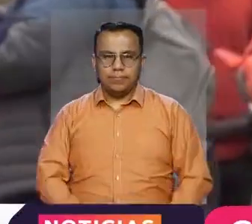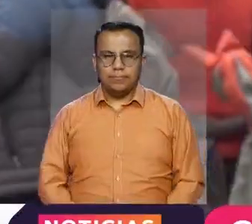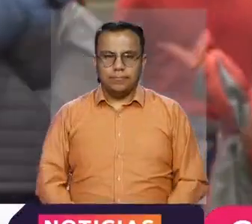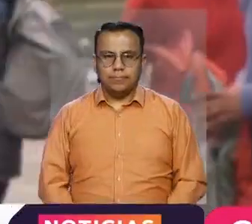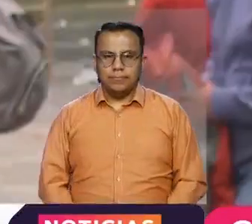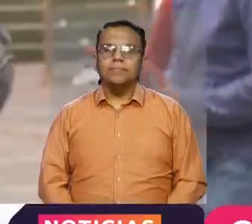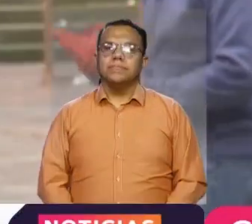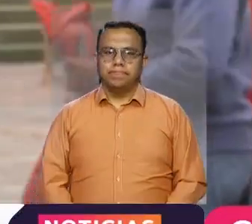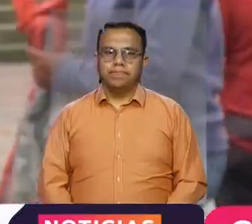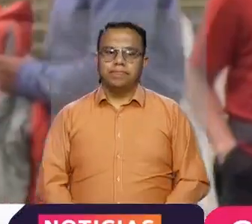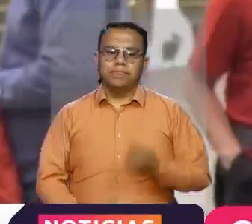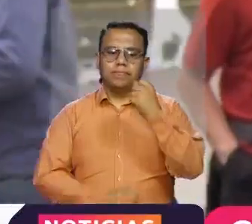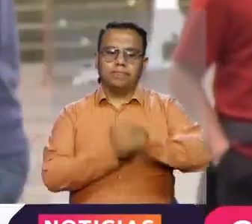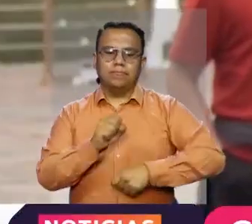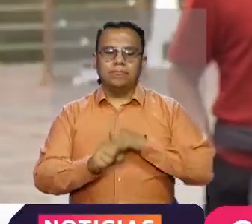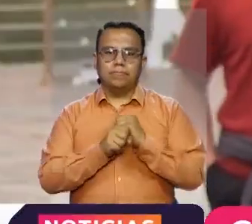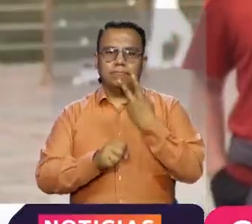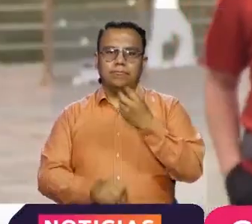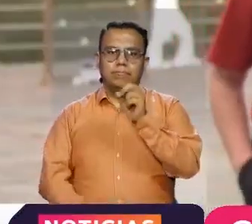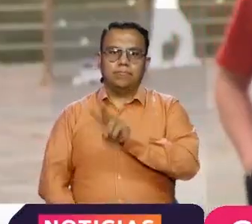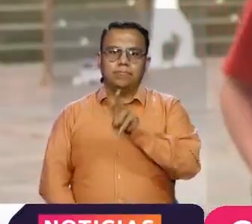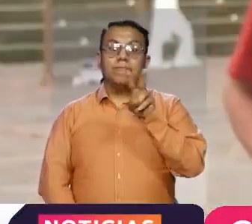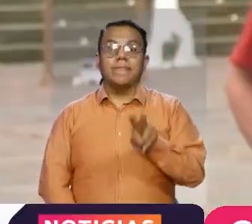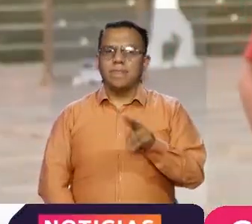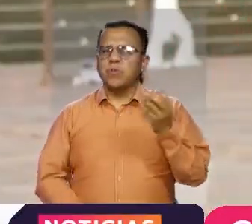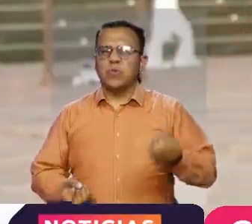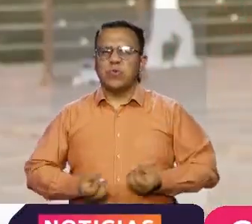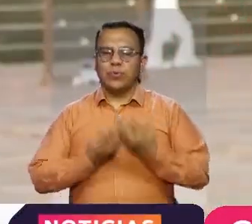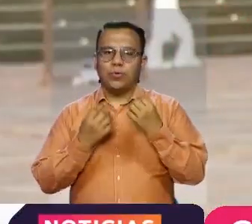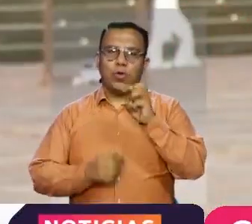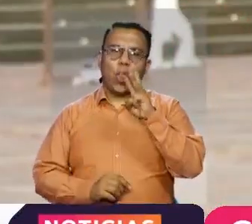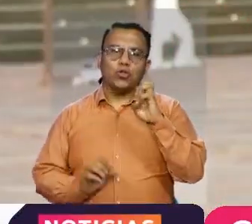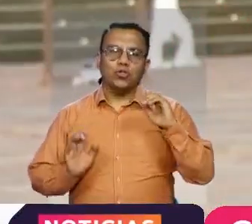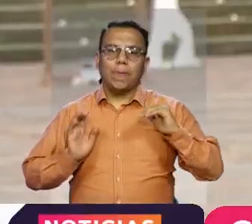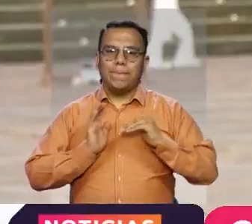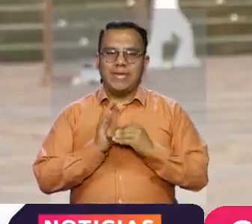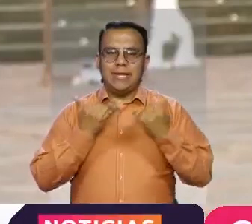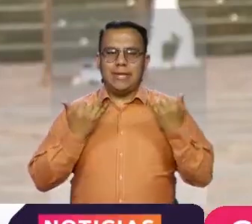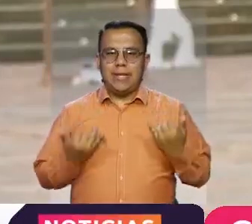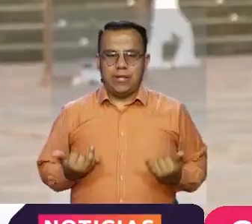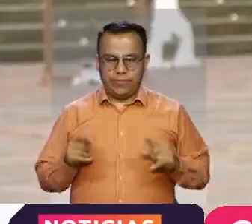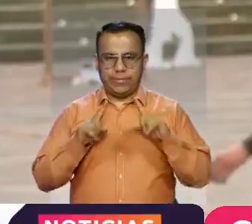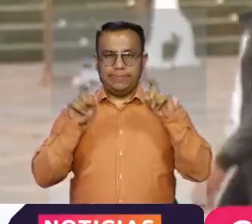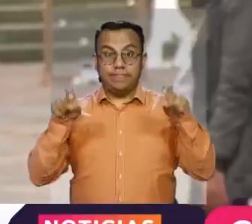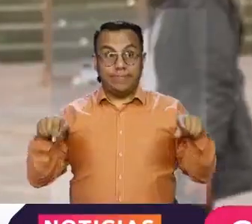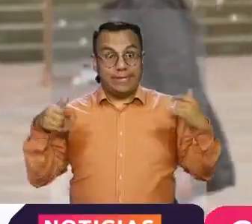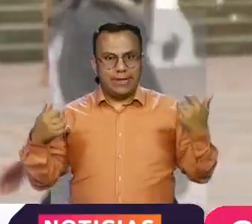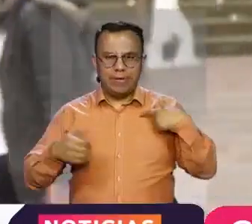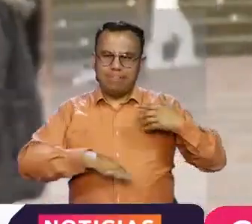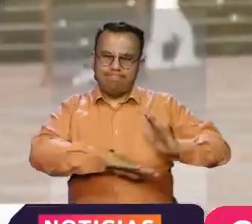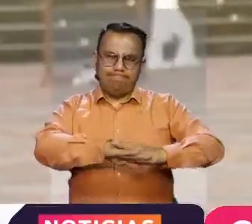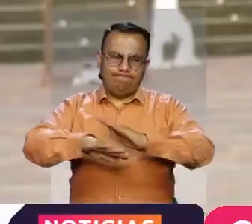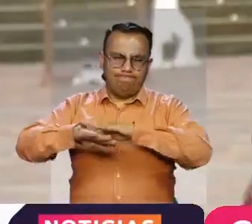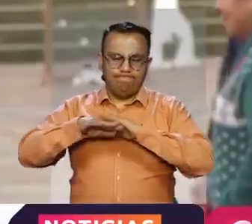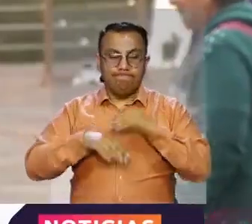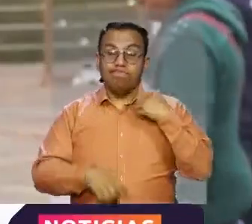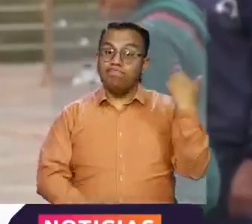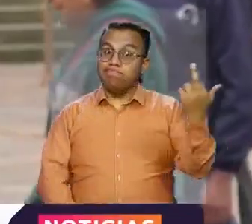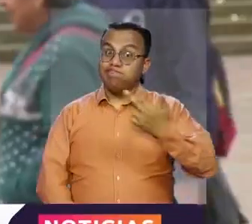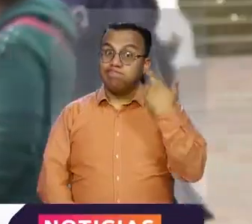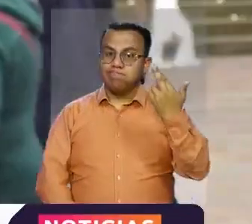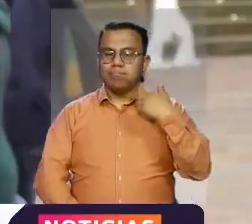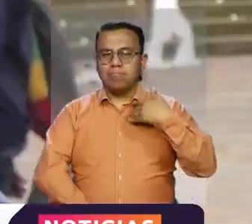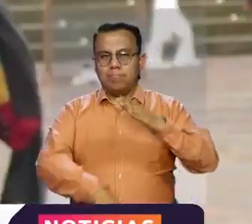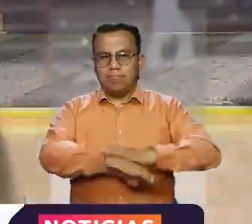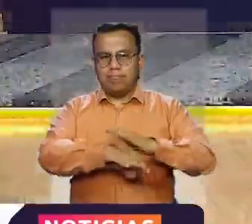Se prevé que el año 2022 cierre con una cifra de 8.000 fallecimientos por siniestros viales, por eso la invitación reiterada